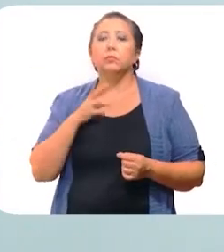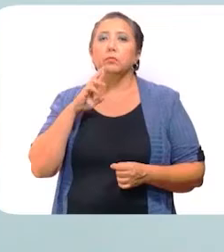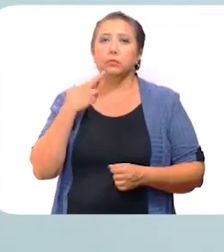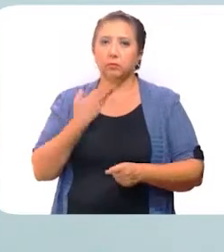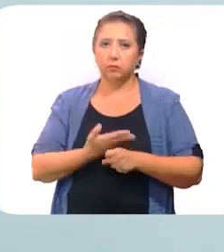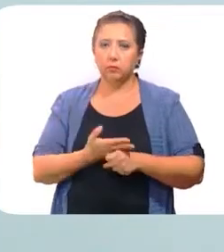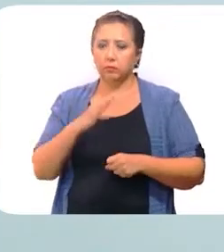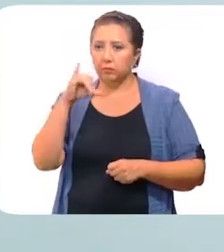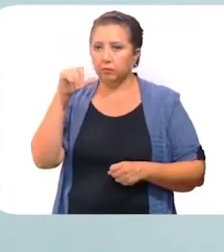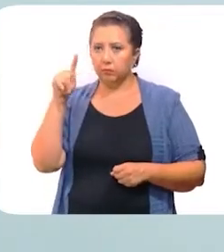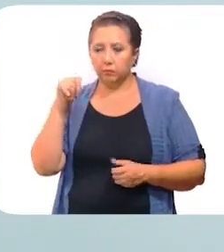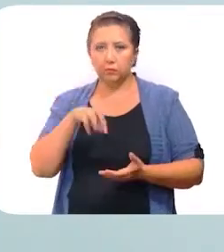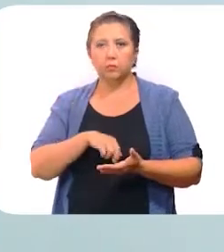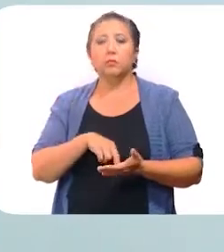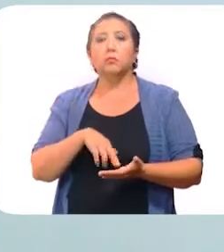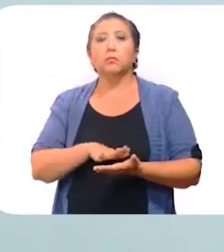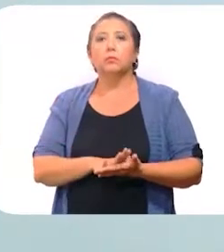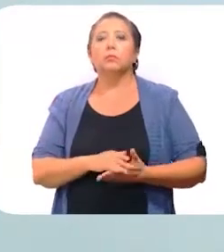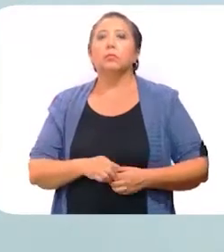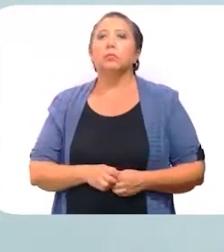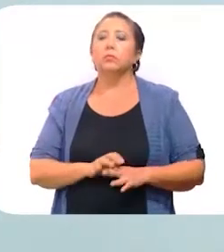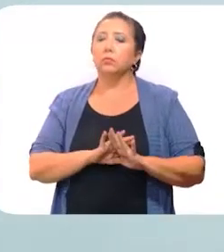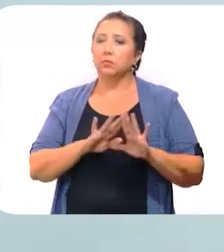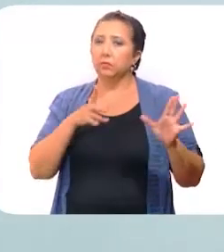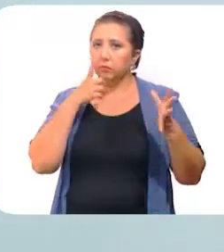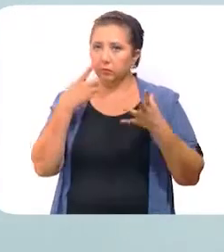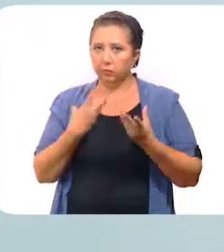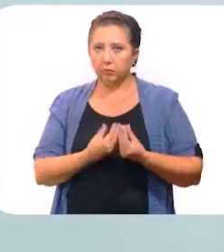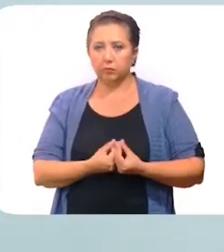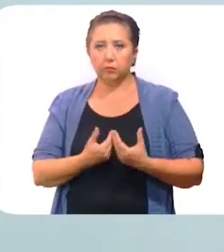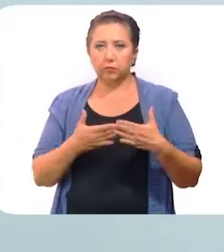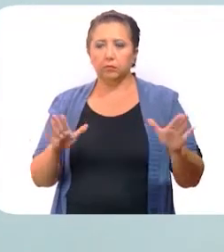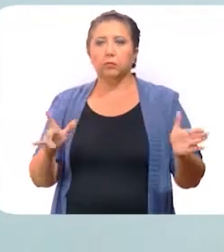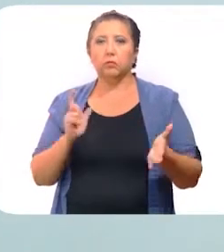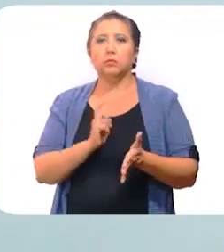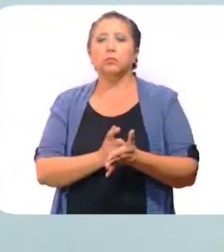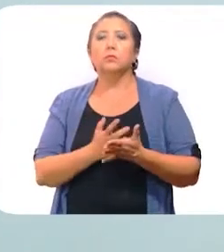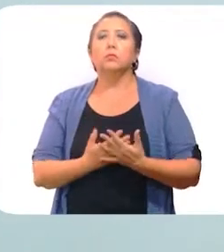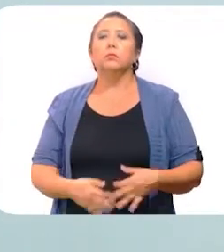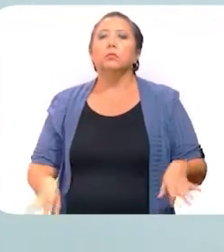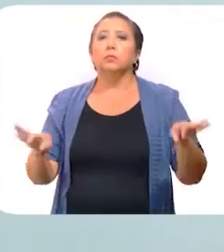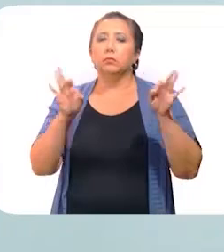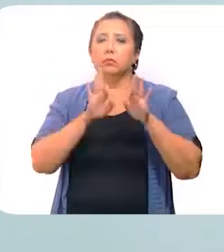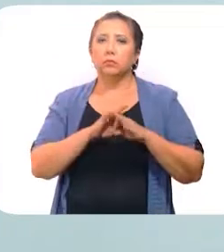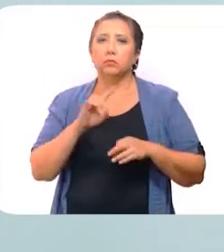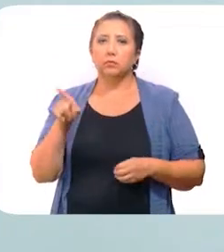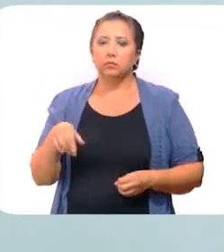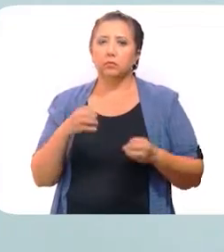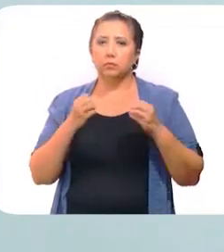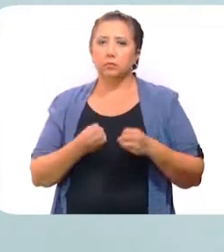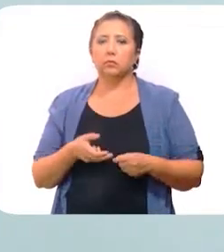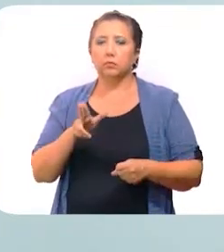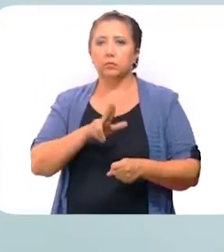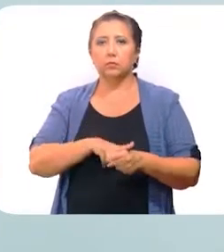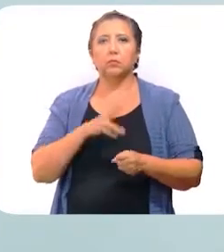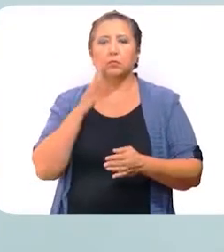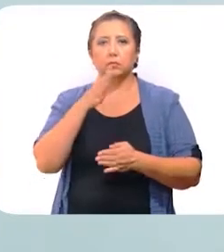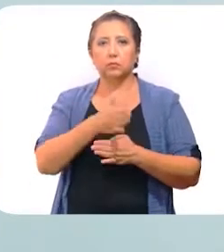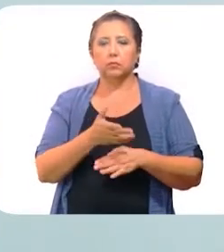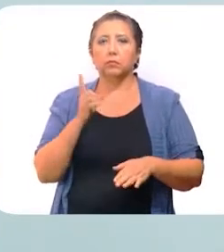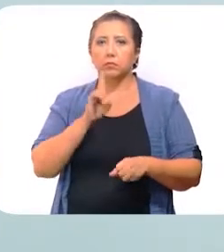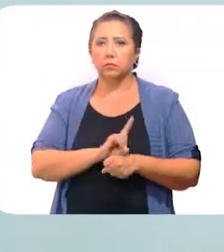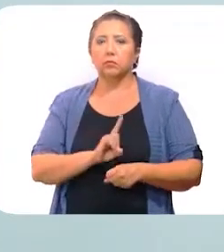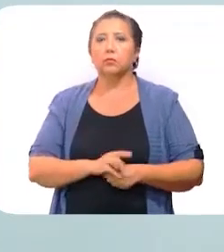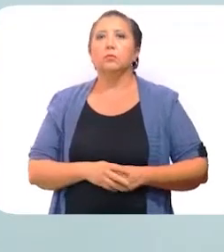del proceso de citas y registros. Como hemos señalado, en la reapertura económica, los datos más importantes son la ocupación hospitalaria y